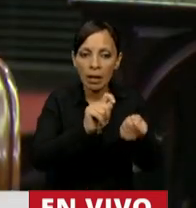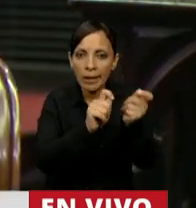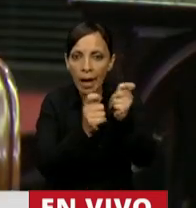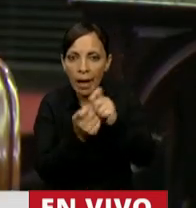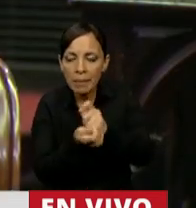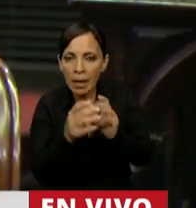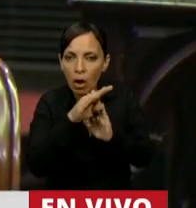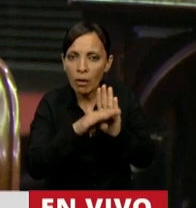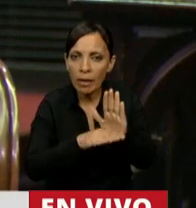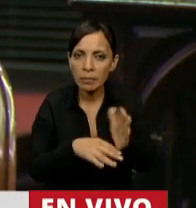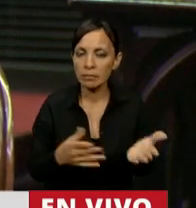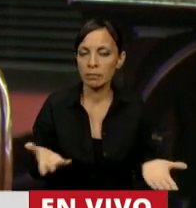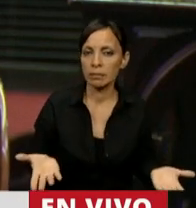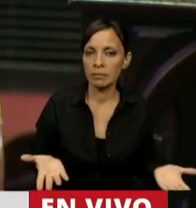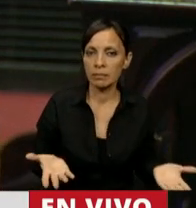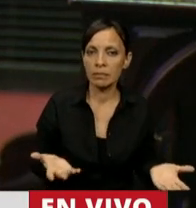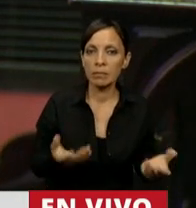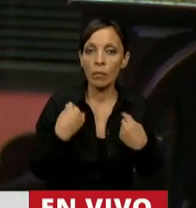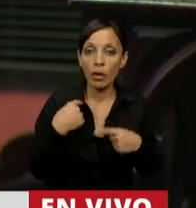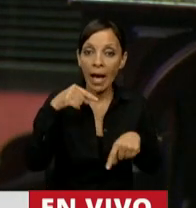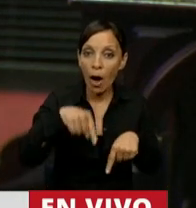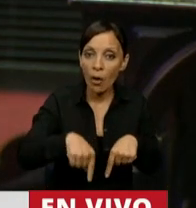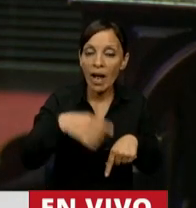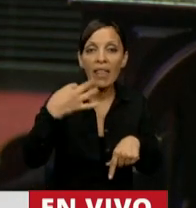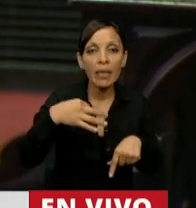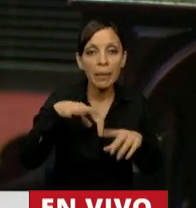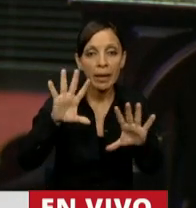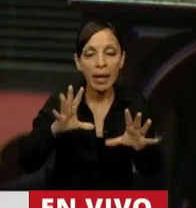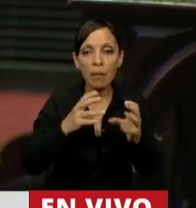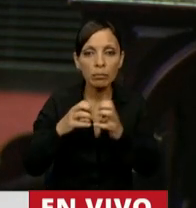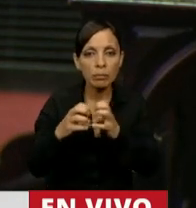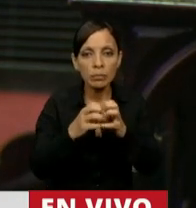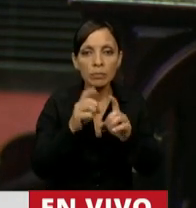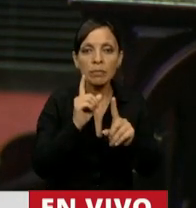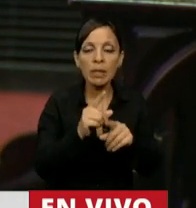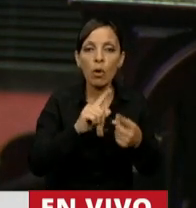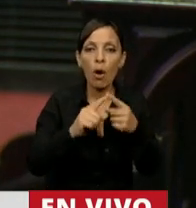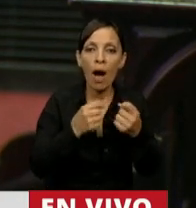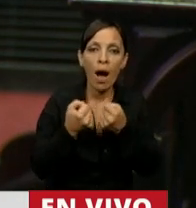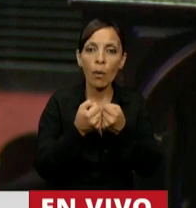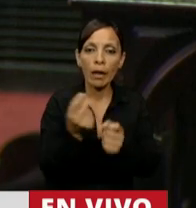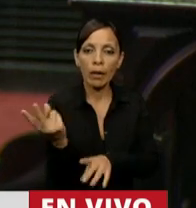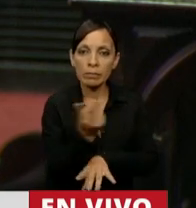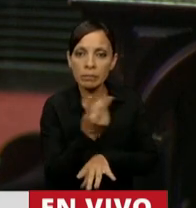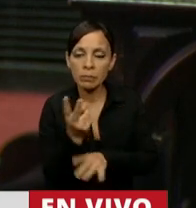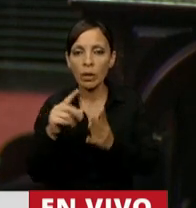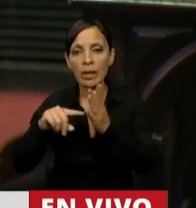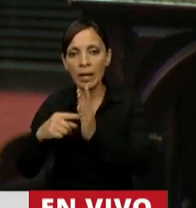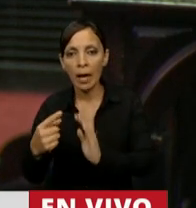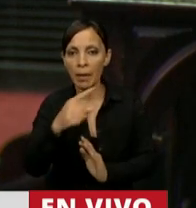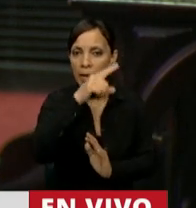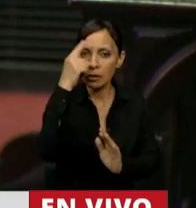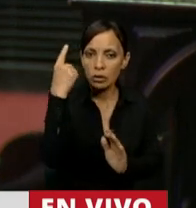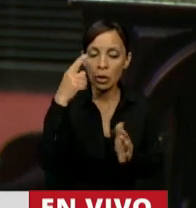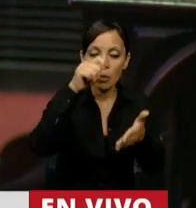factores. Porque tendríamos que estar discutiendo acá ese acuerdo bilateral con el convenio suscripto